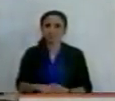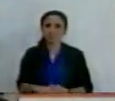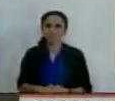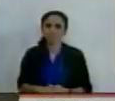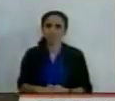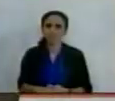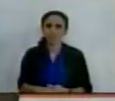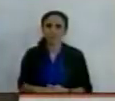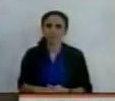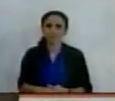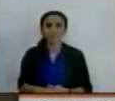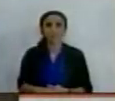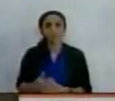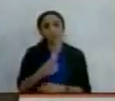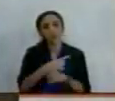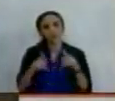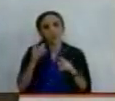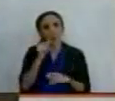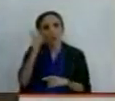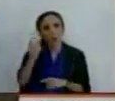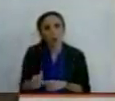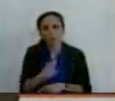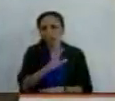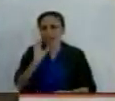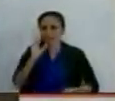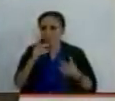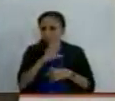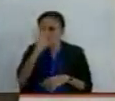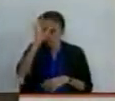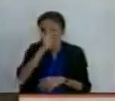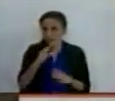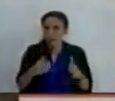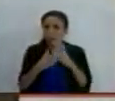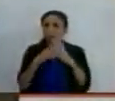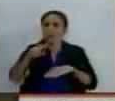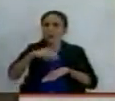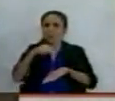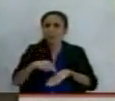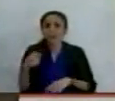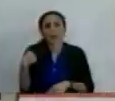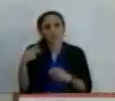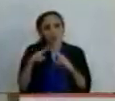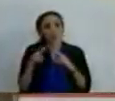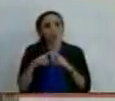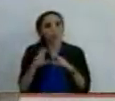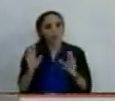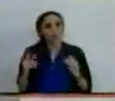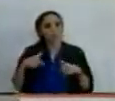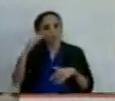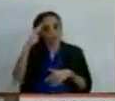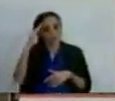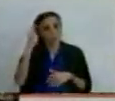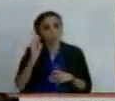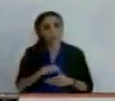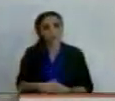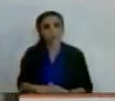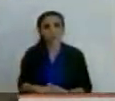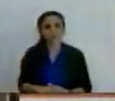miguel henrique otero desconoce fallo al tribunal en cuanta nacional yo sí lo conozco completico y sé de lo que estoy hablando